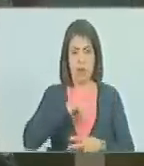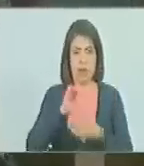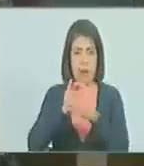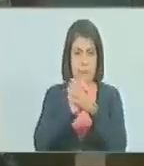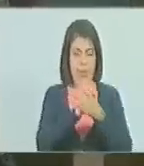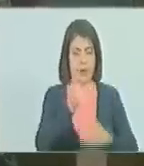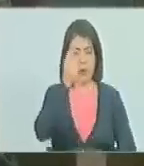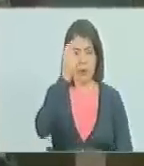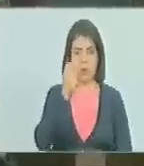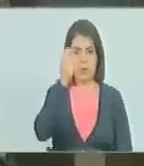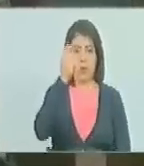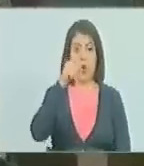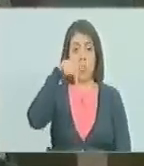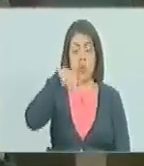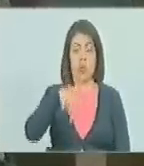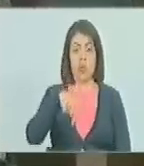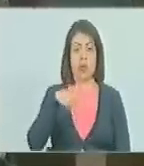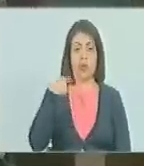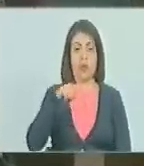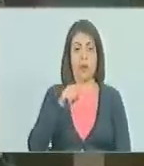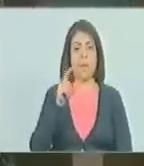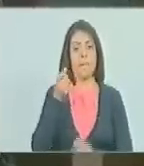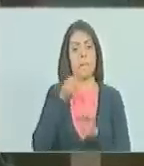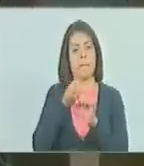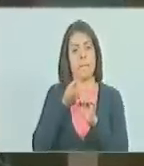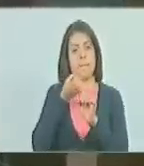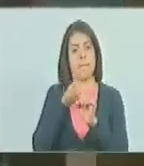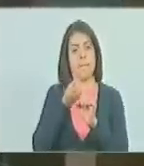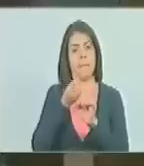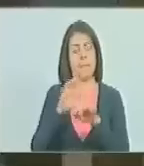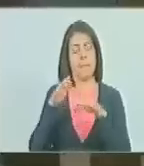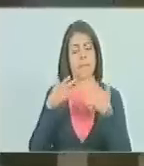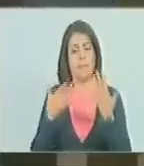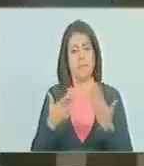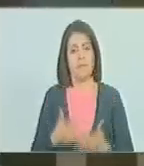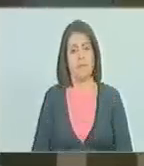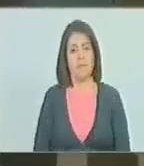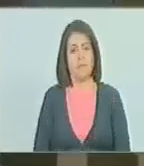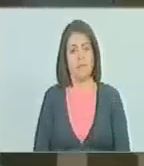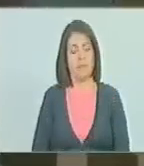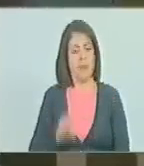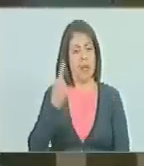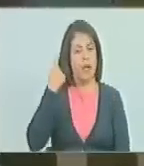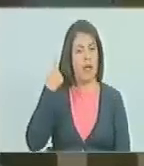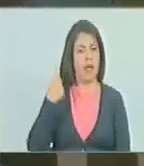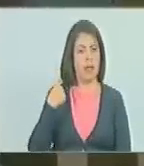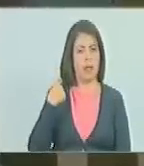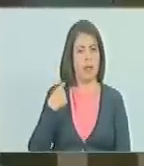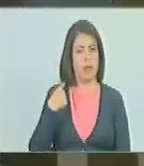colegas parlamentarios. El día de hoy tomamos el derecho de palabra para el día de ayer,